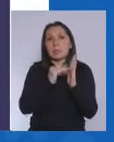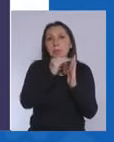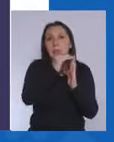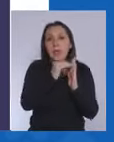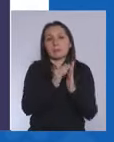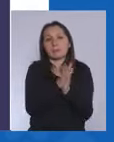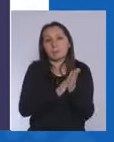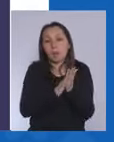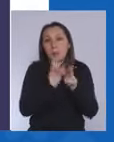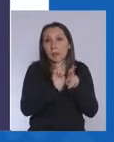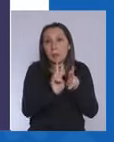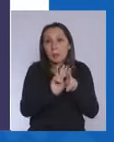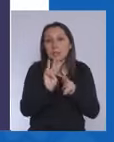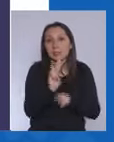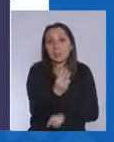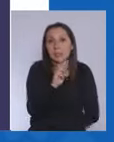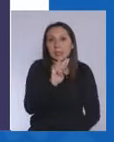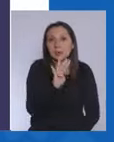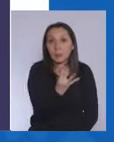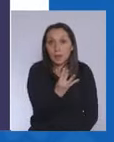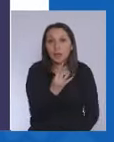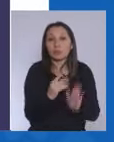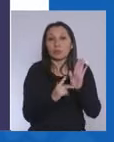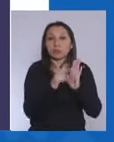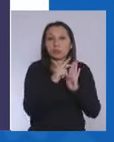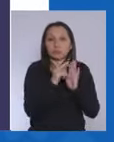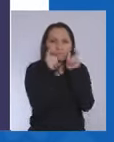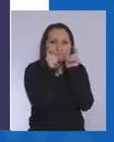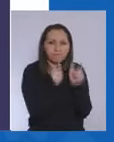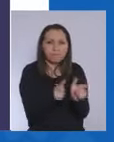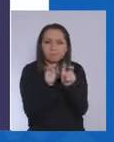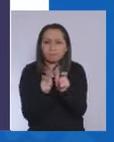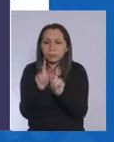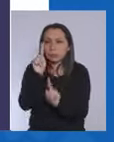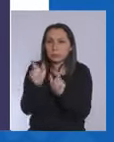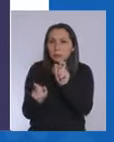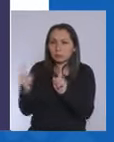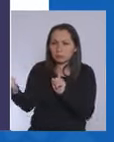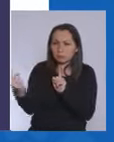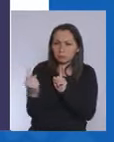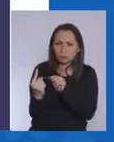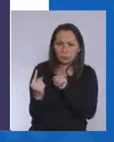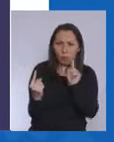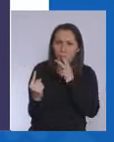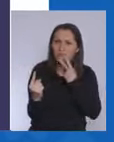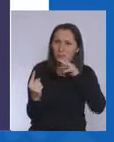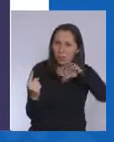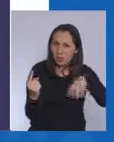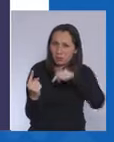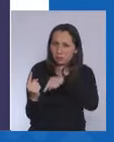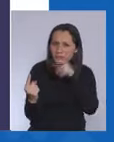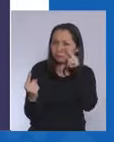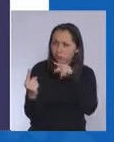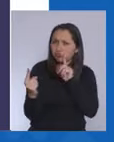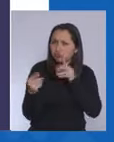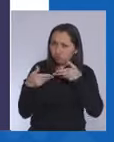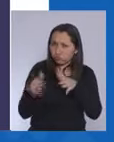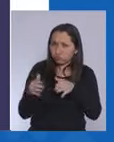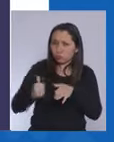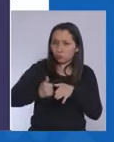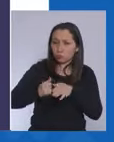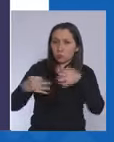habla de preparación y de apertura inicial estarán fiscalizando que aquellas personas que no son residentes contengan el permiso